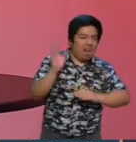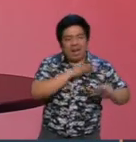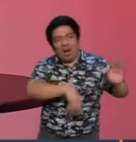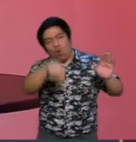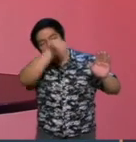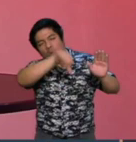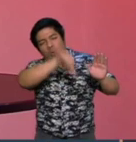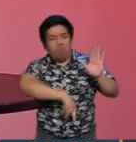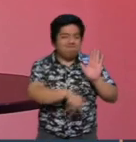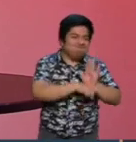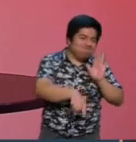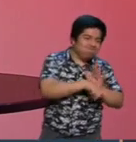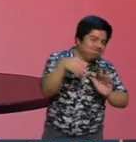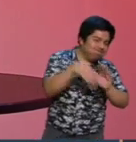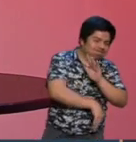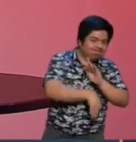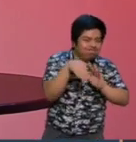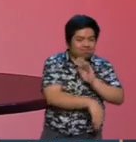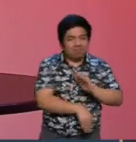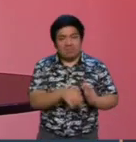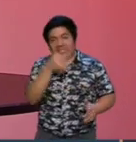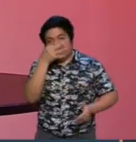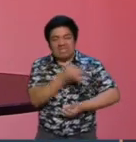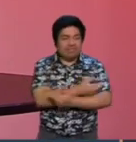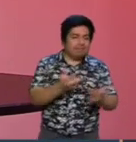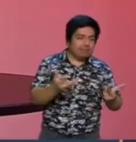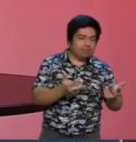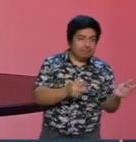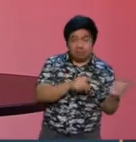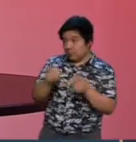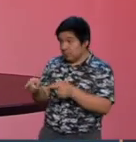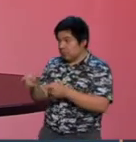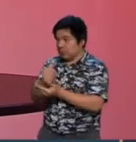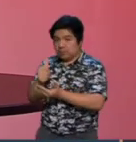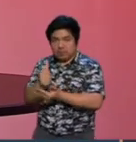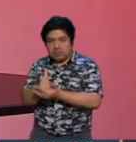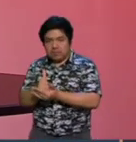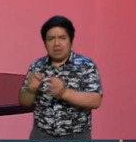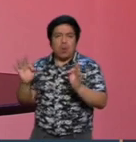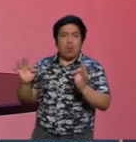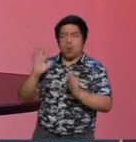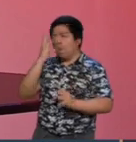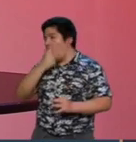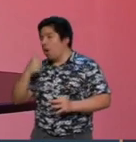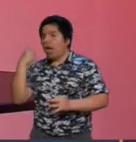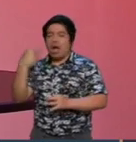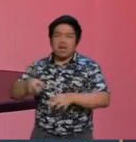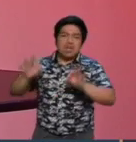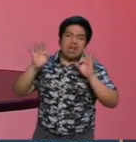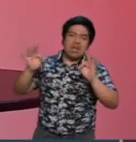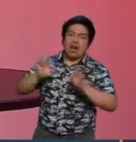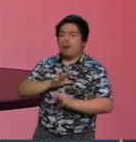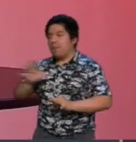todo está cerca de la destrucción. Y por otro lado, la ciudad en donde todo está maravillosamente bien. Y me